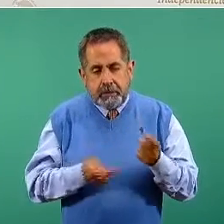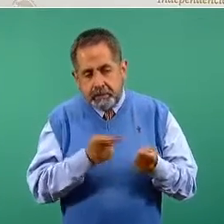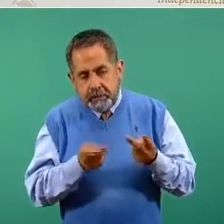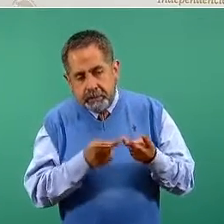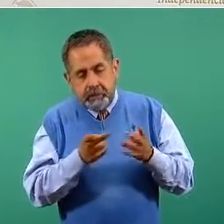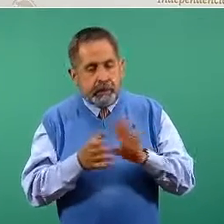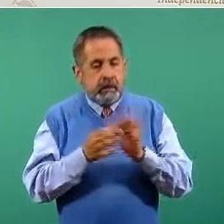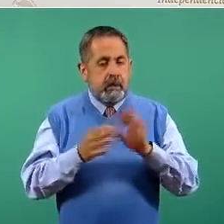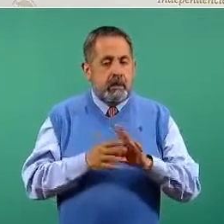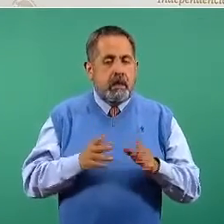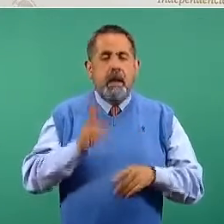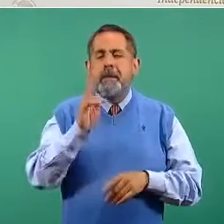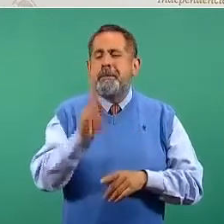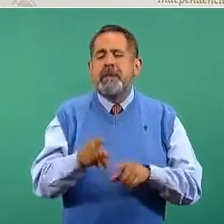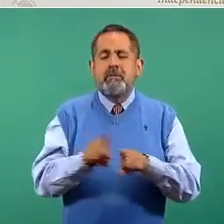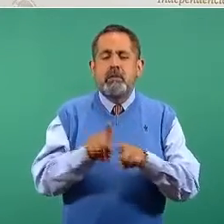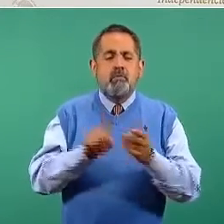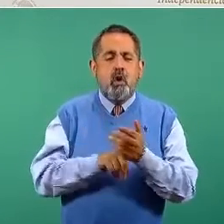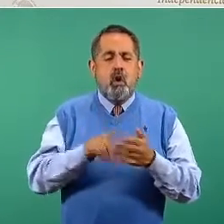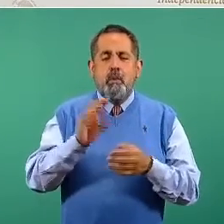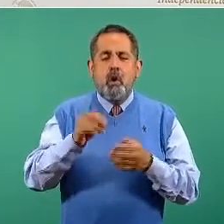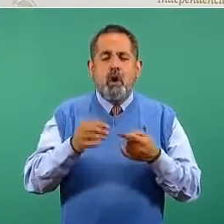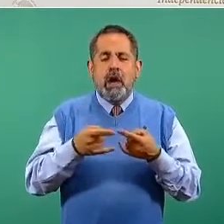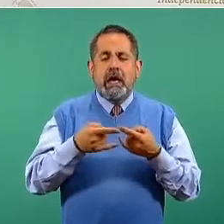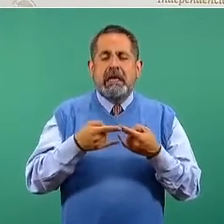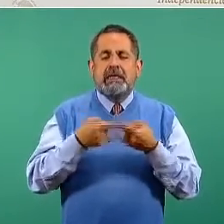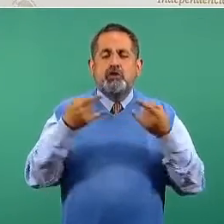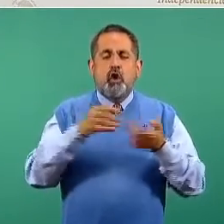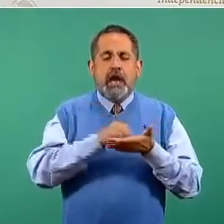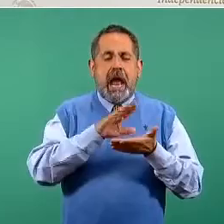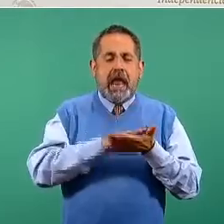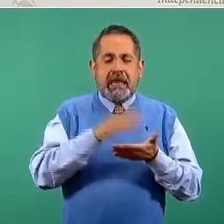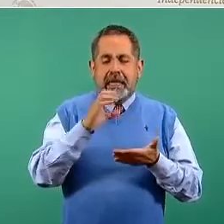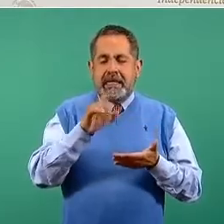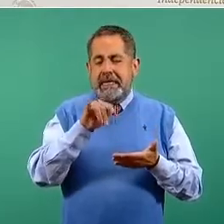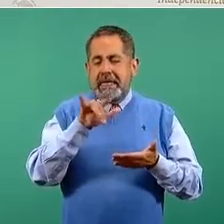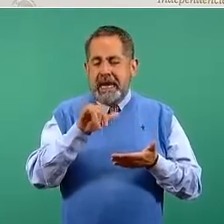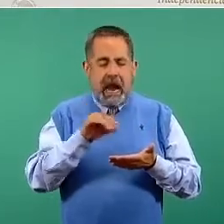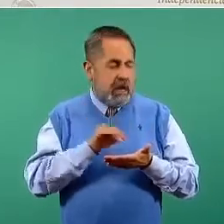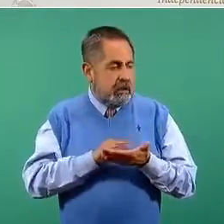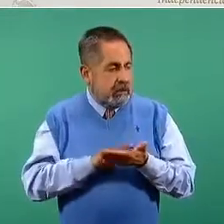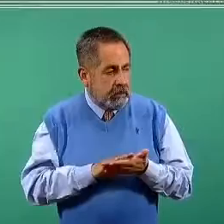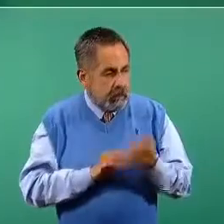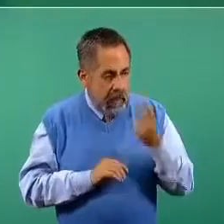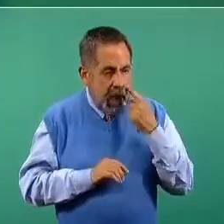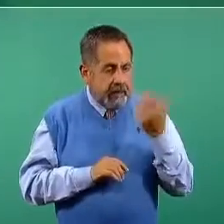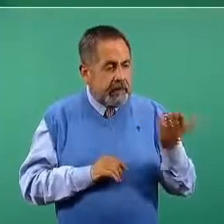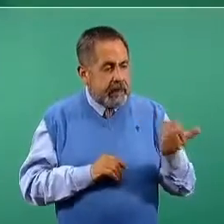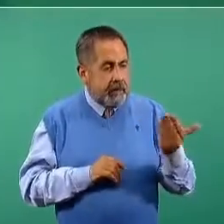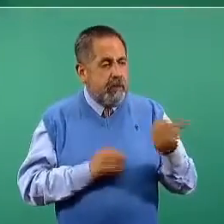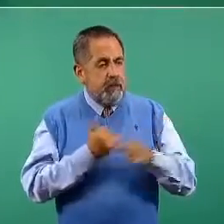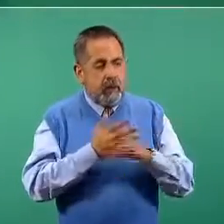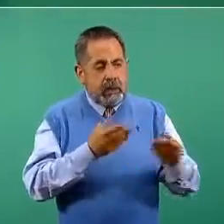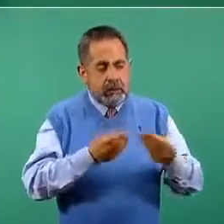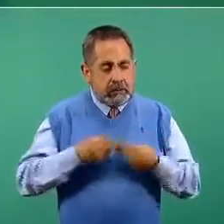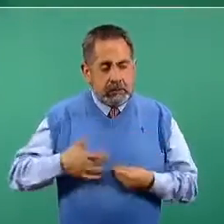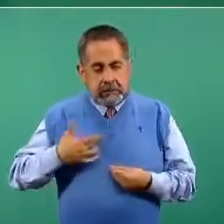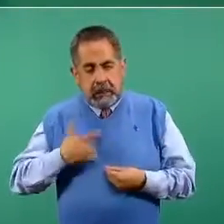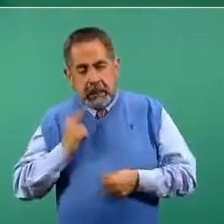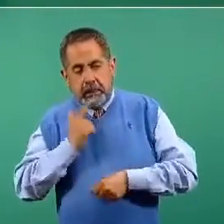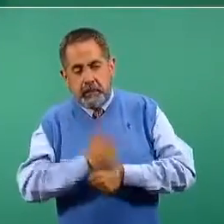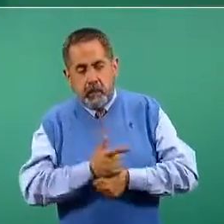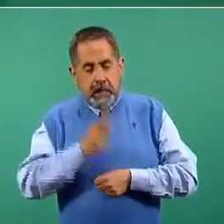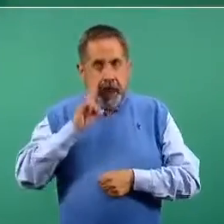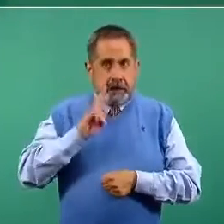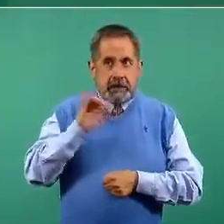preguntas semejantes a las que se hacen en una historia clínica, en una consulta médica, que buscan recolectar